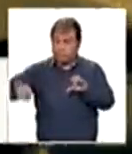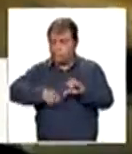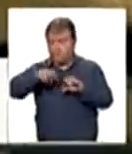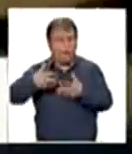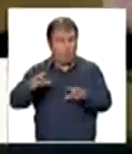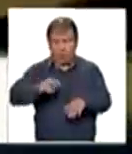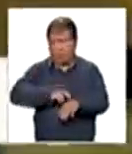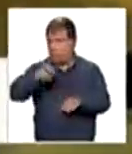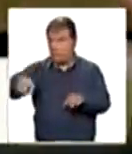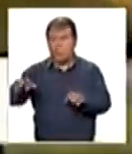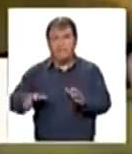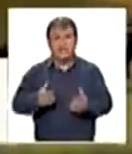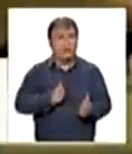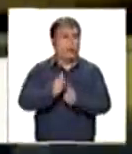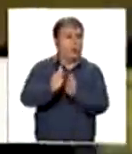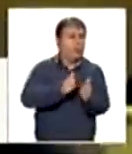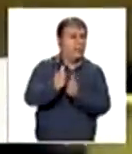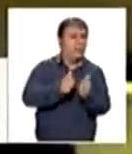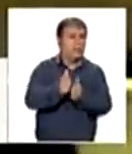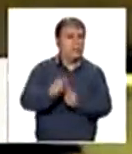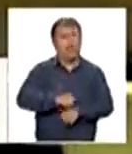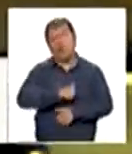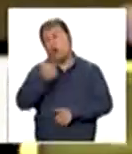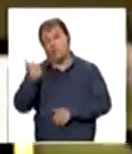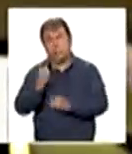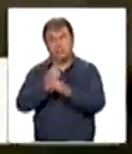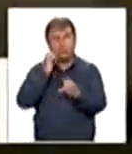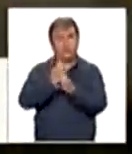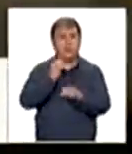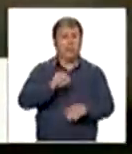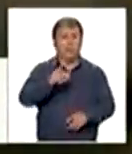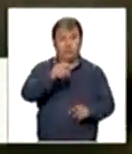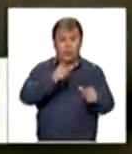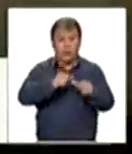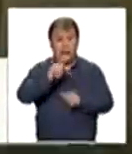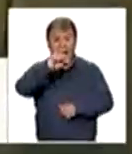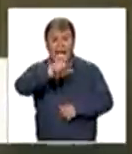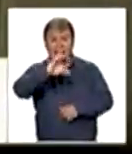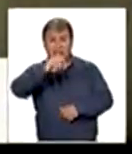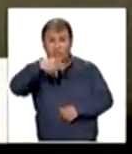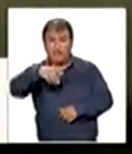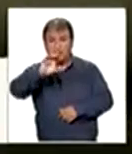cualquier lugar, haciendo competencia además con otras unidades de placa